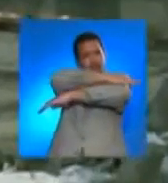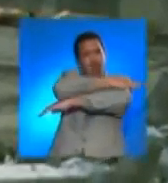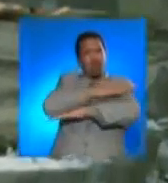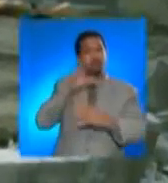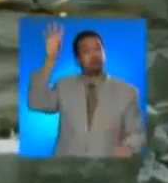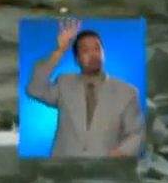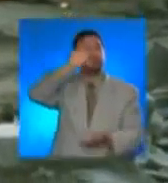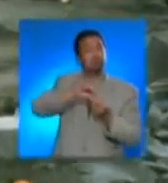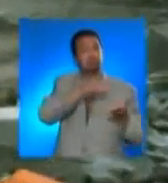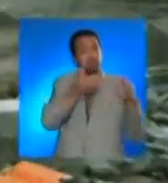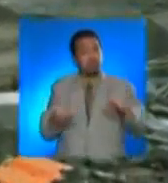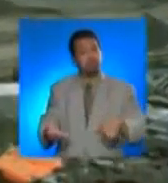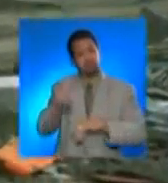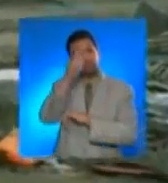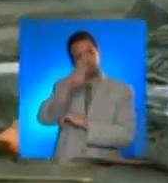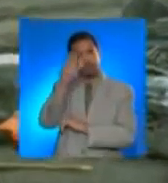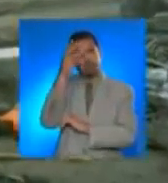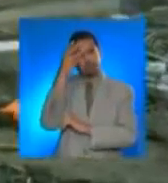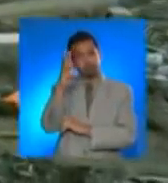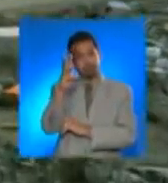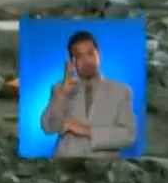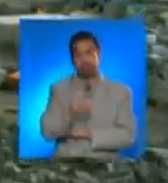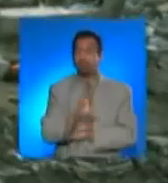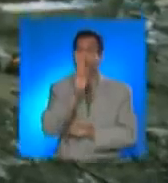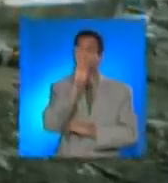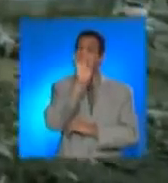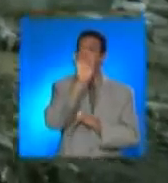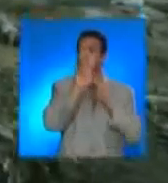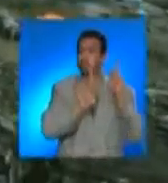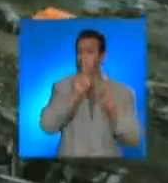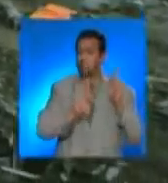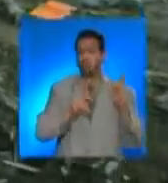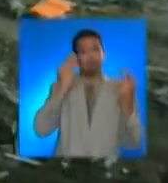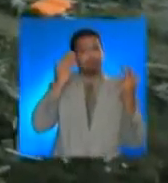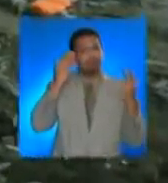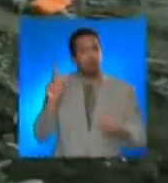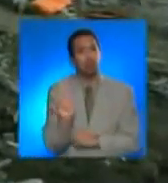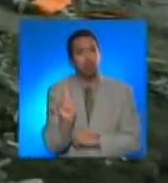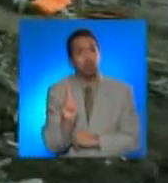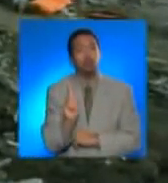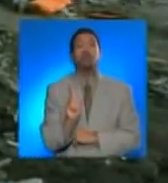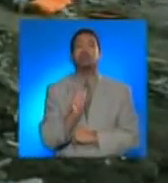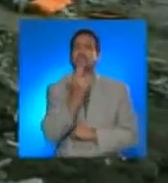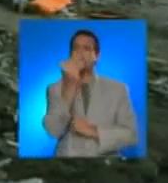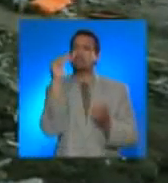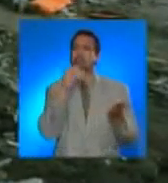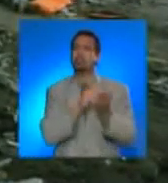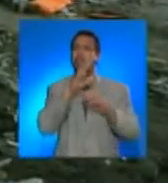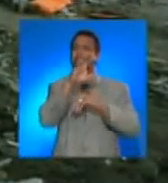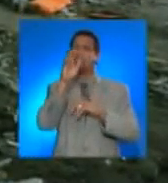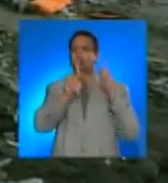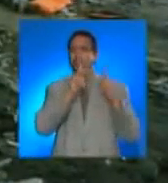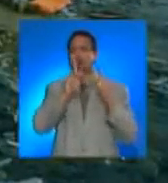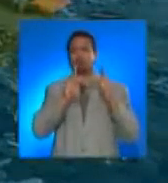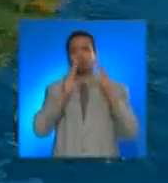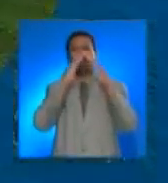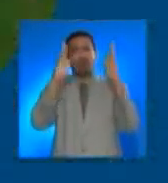las 7:16 de la noche del 1 de septiembre de 1992, en Nicaragua, se generó un terremoto de